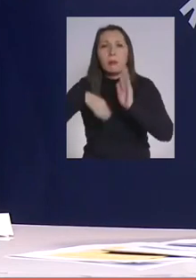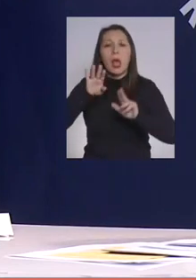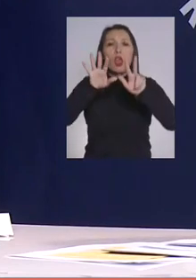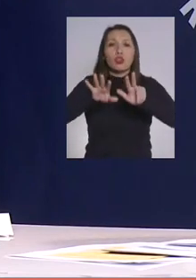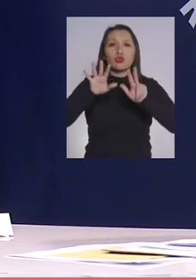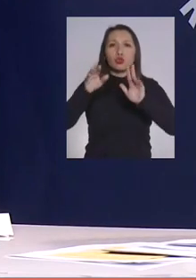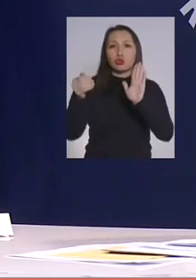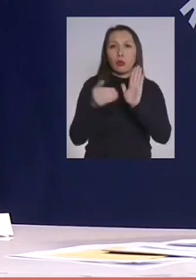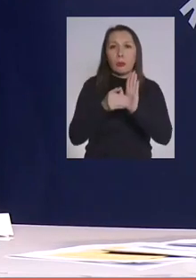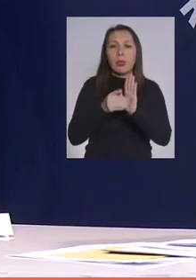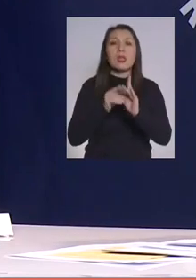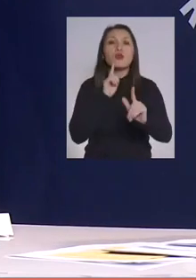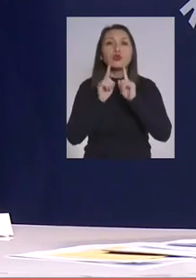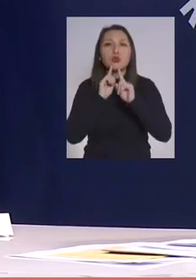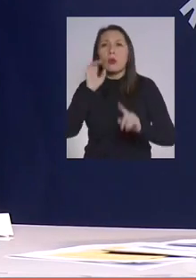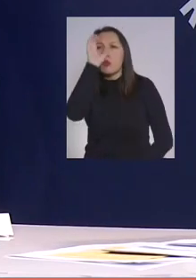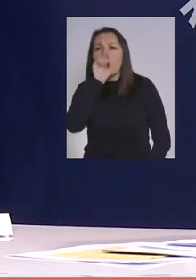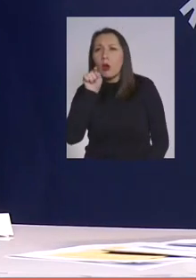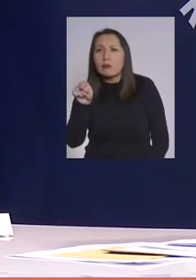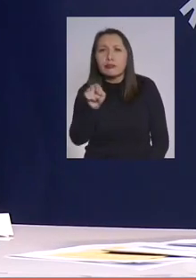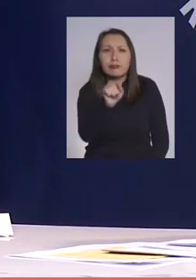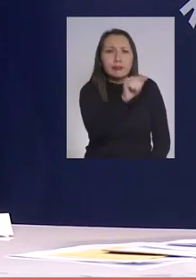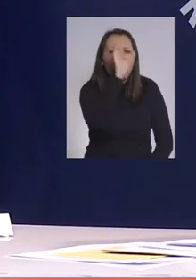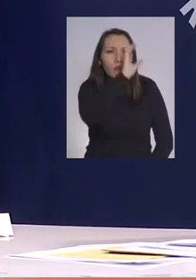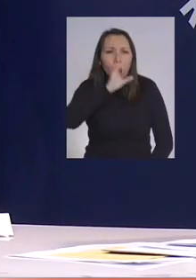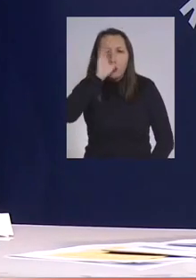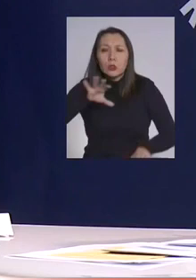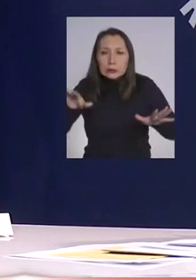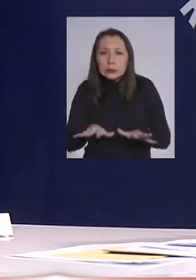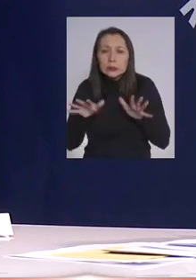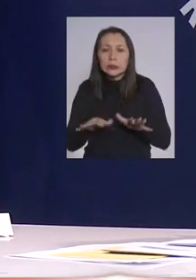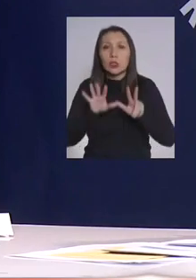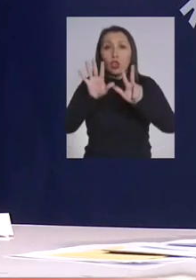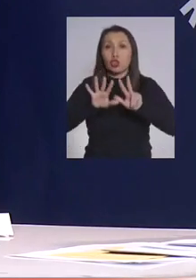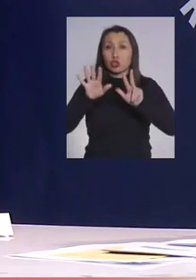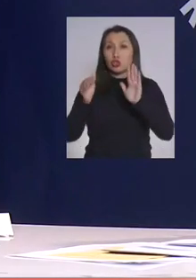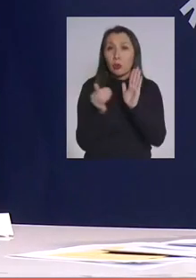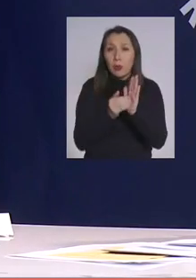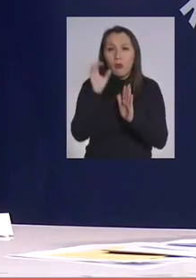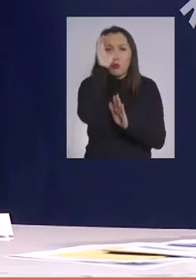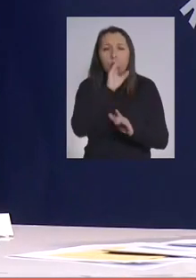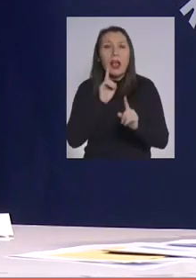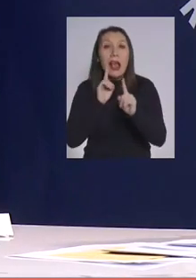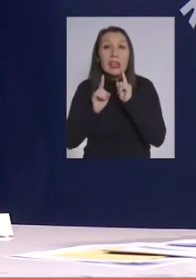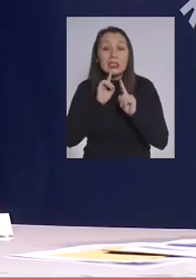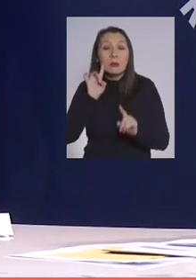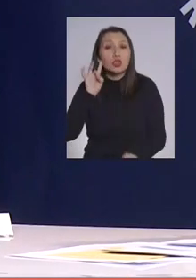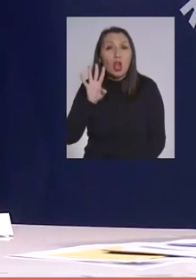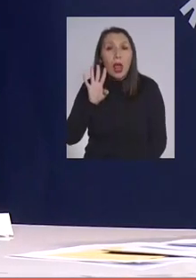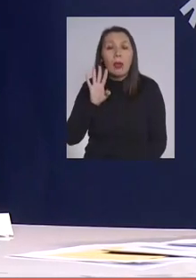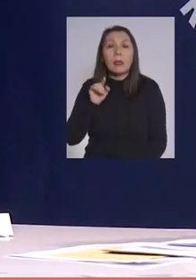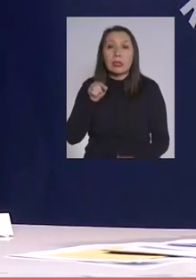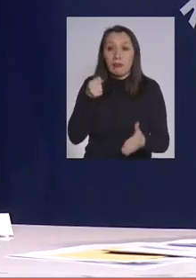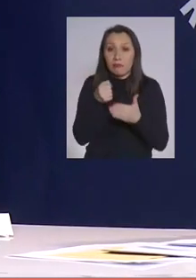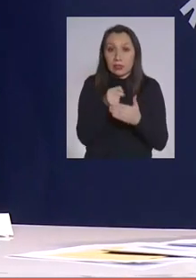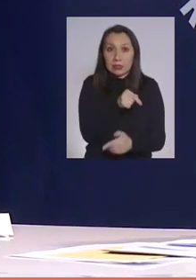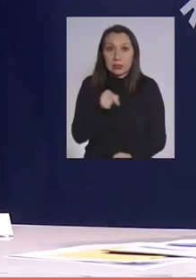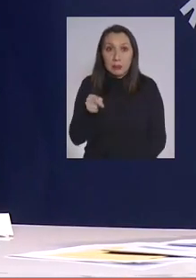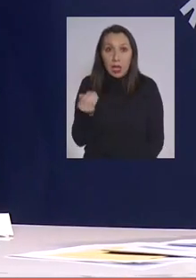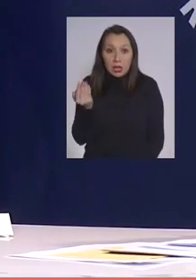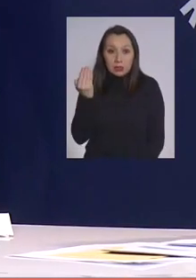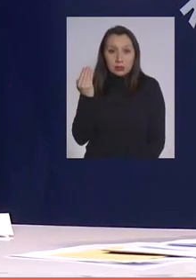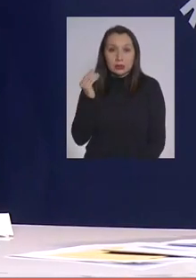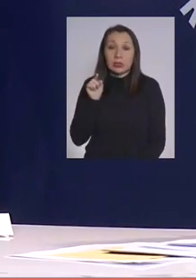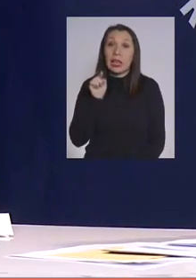18.000 testeos en búsqueda activa o sea 18.000 testeo en búsqueda activa se hicieron solamente el fin de semana y